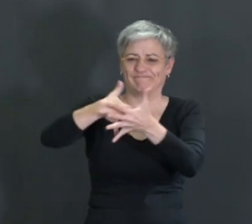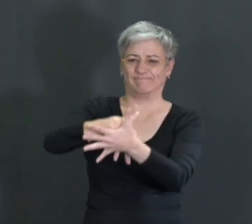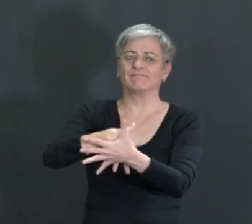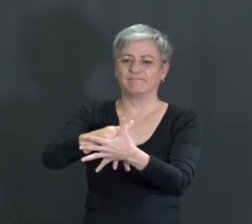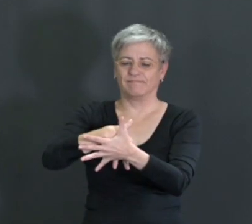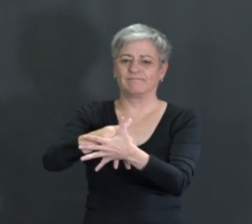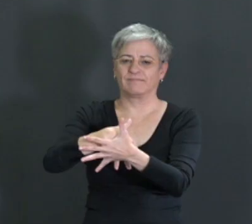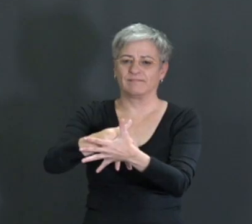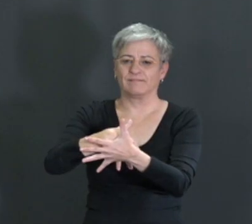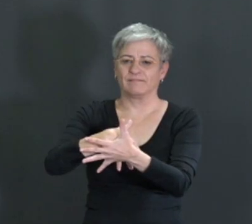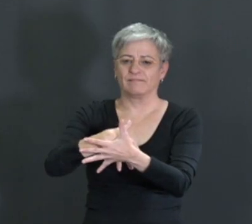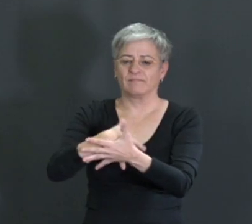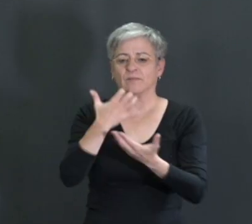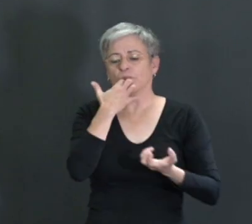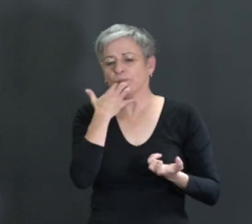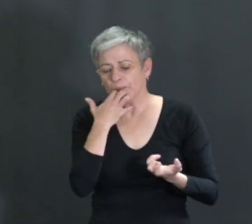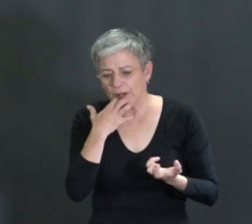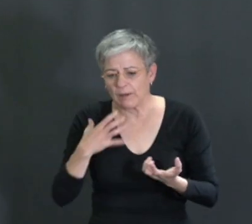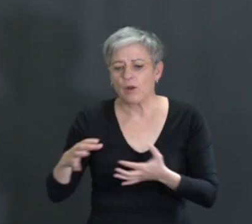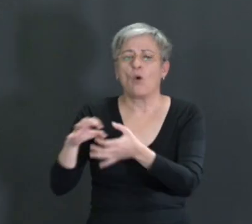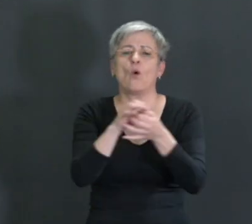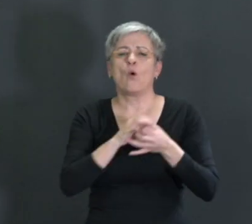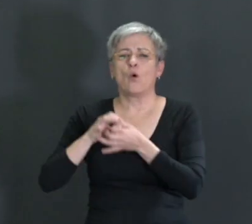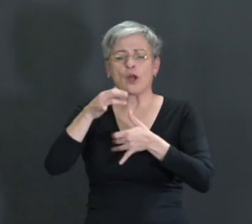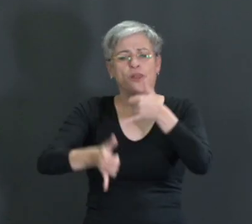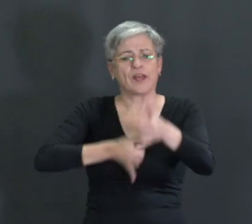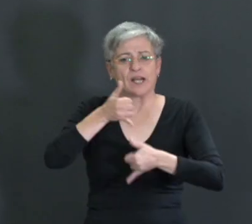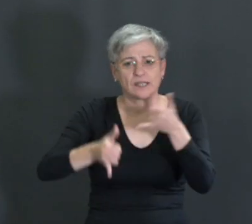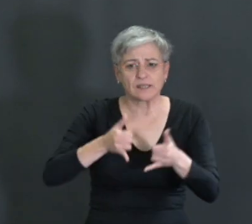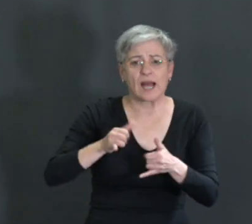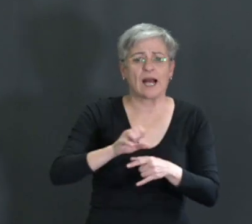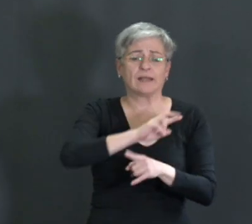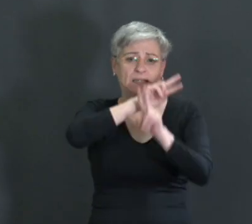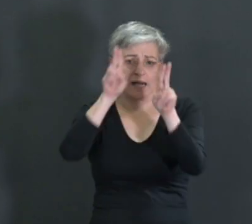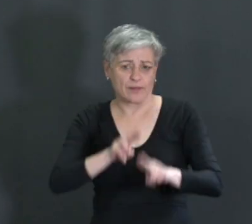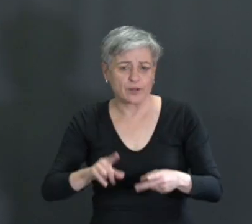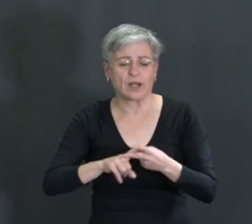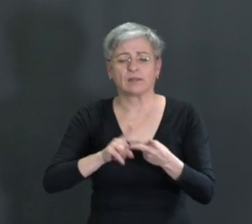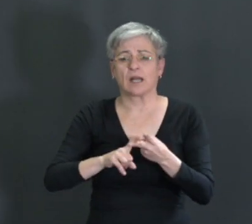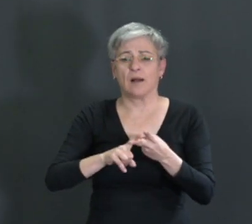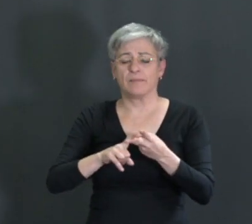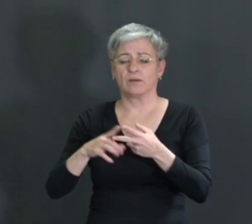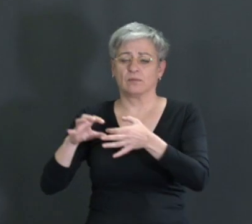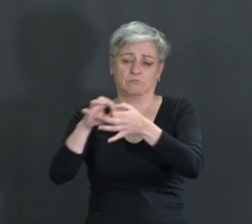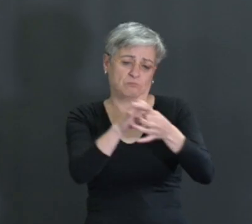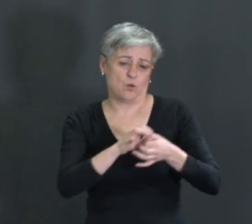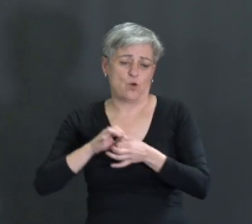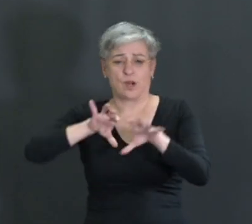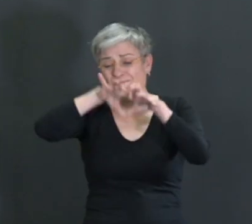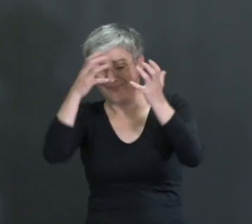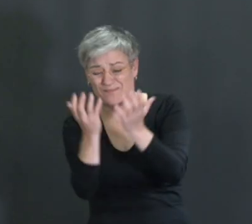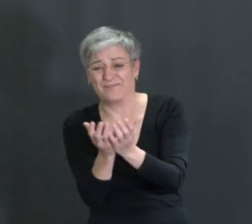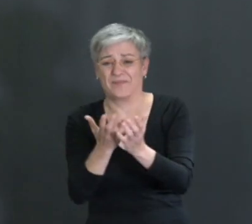¿no? Y la Unión Ciclista Internacional, la Federación Internacional que rige el ciclismo a nivel